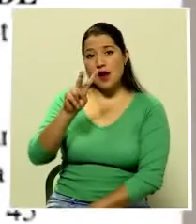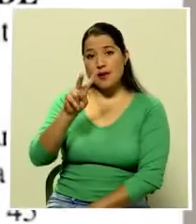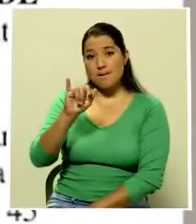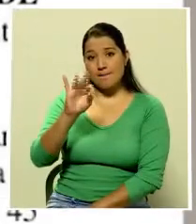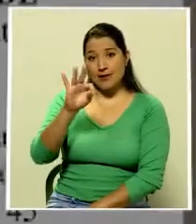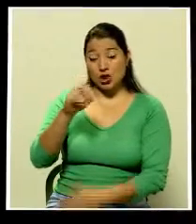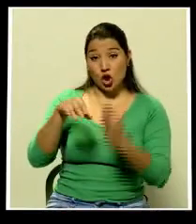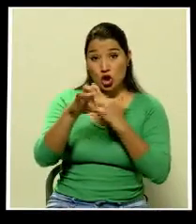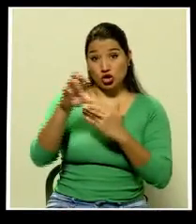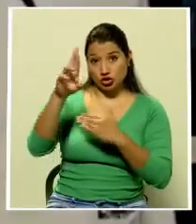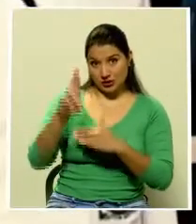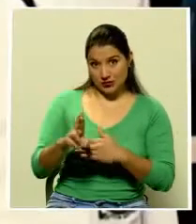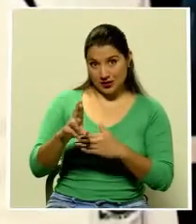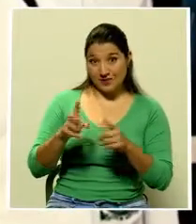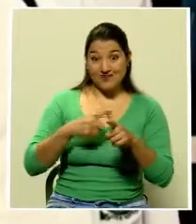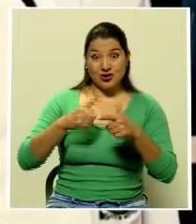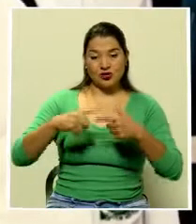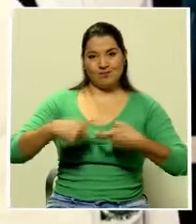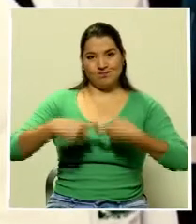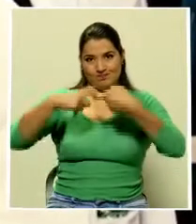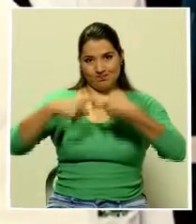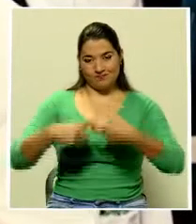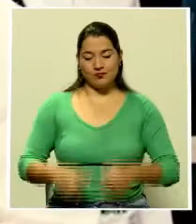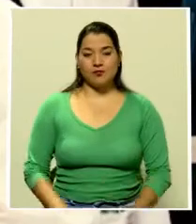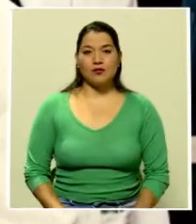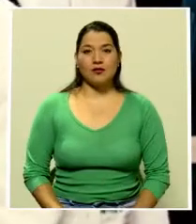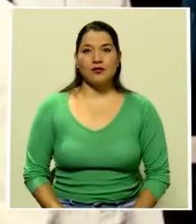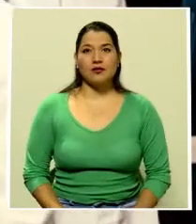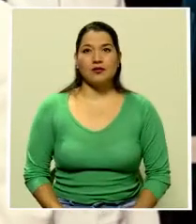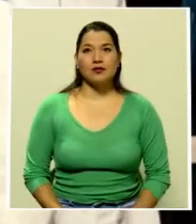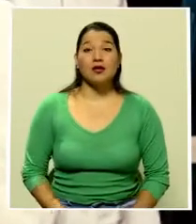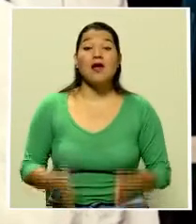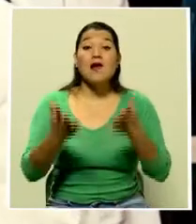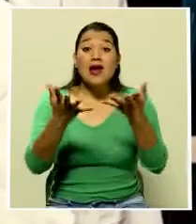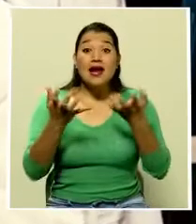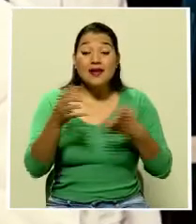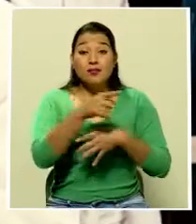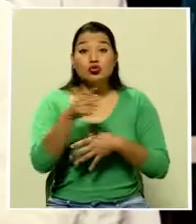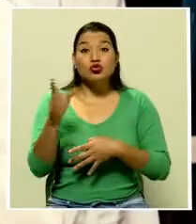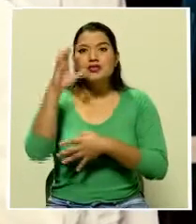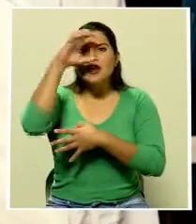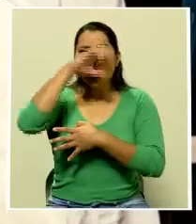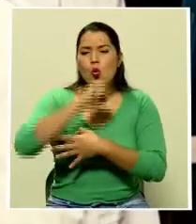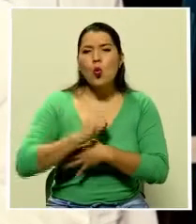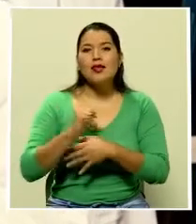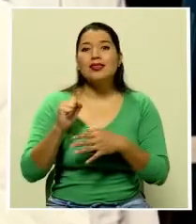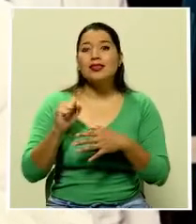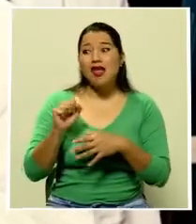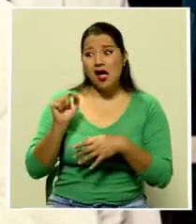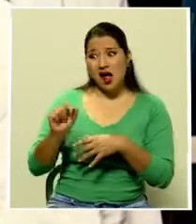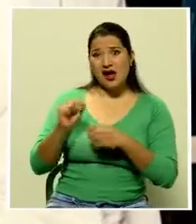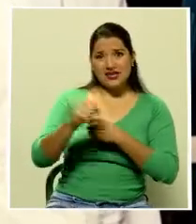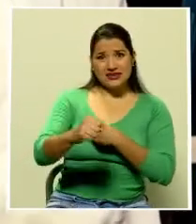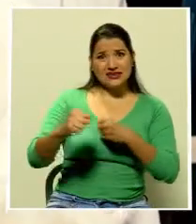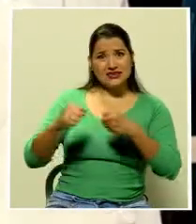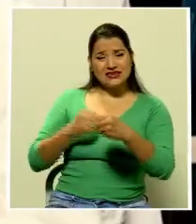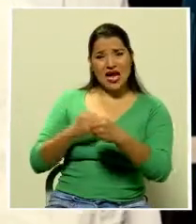Rica. Se dan ustedes cuenta cómo un organismo como la Sala Cuarta puede